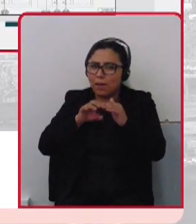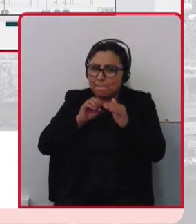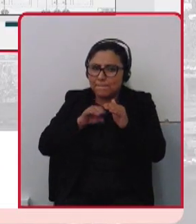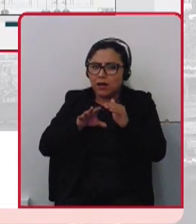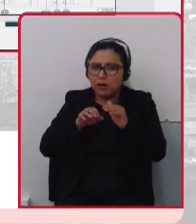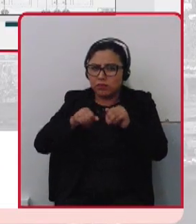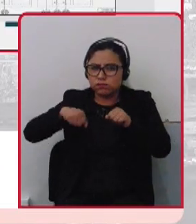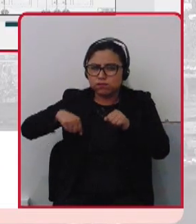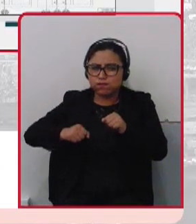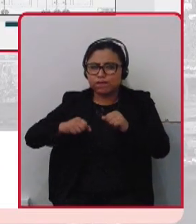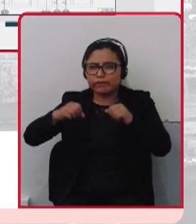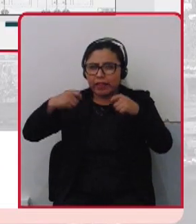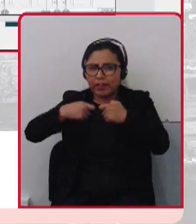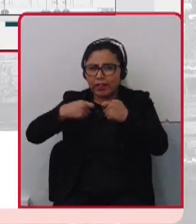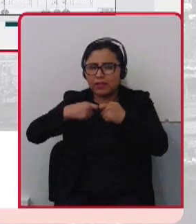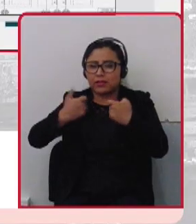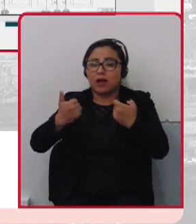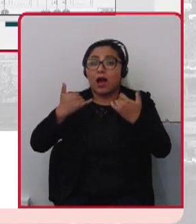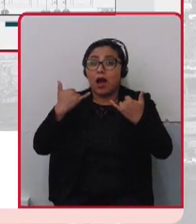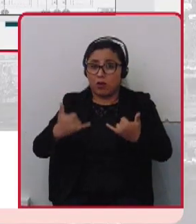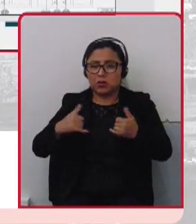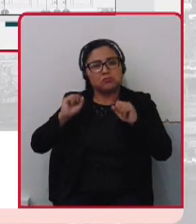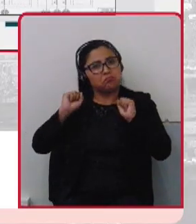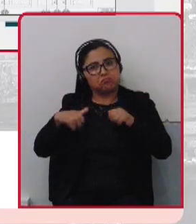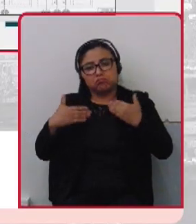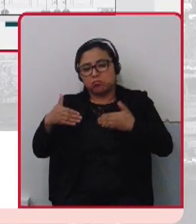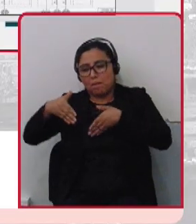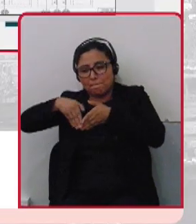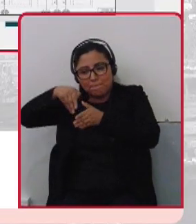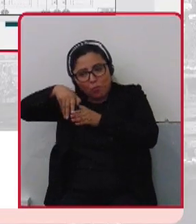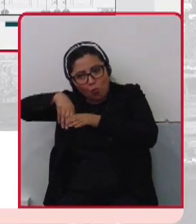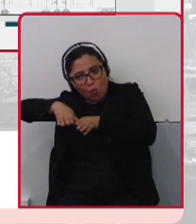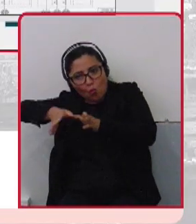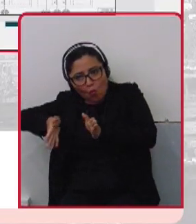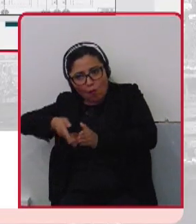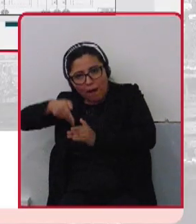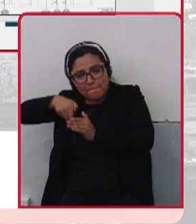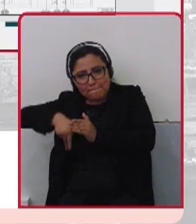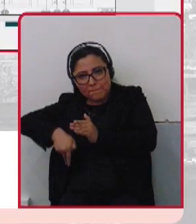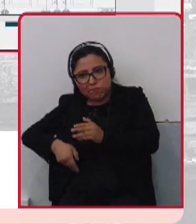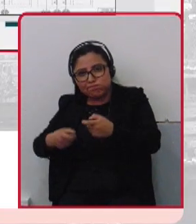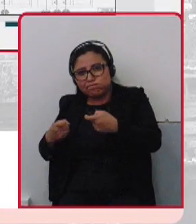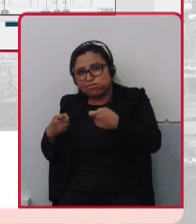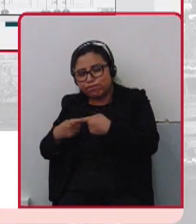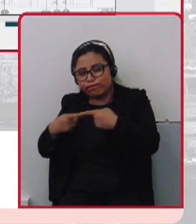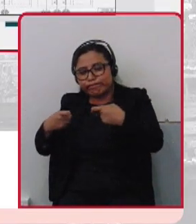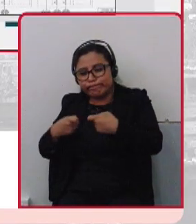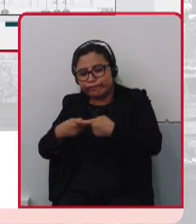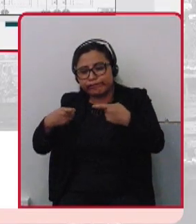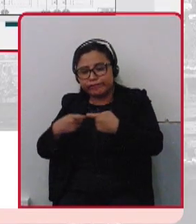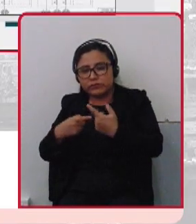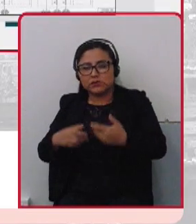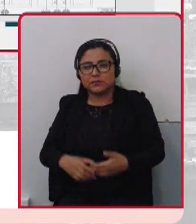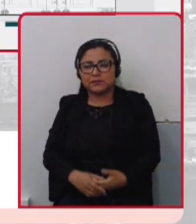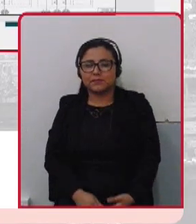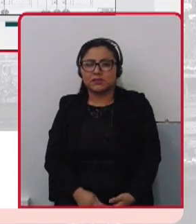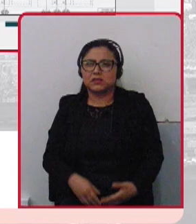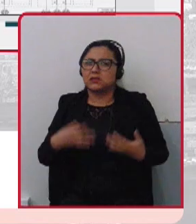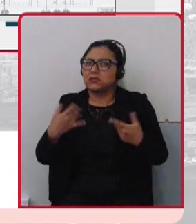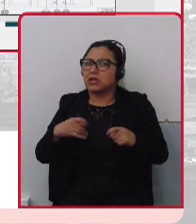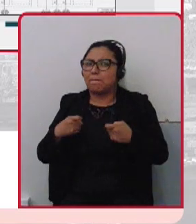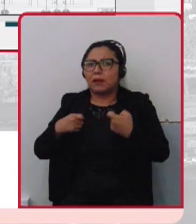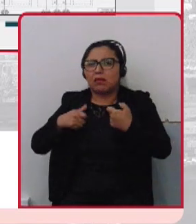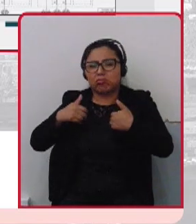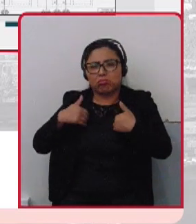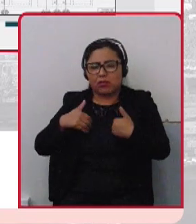nosotros tenemos pozos de bombeo que nos deprimen la napa freática, siempre vamos a